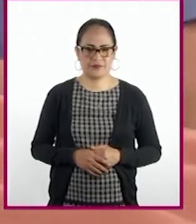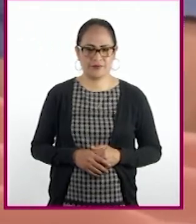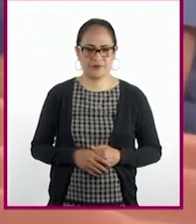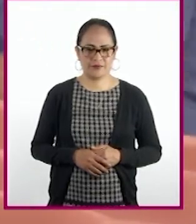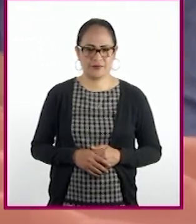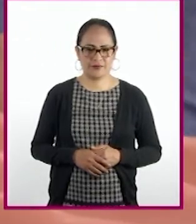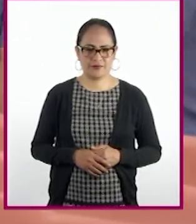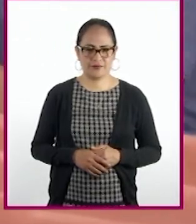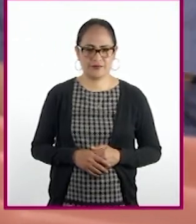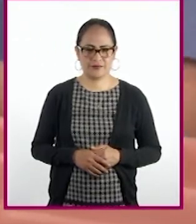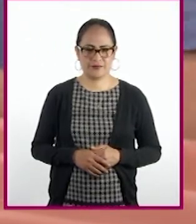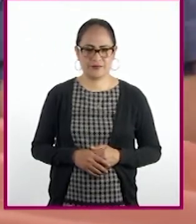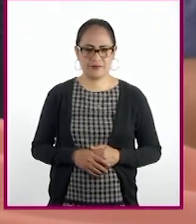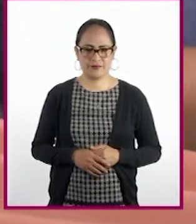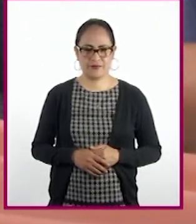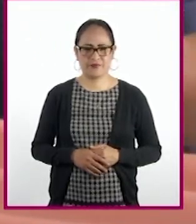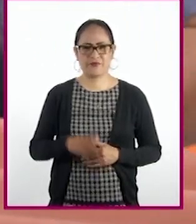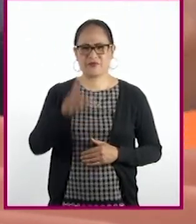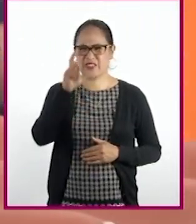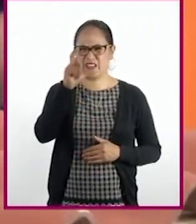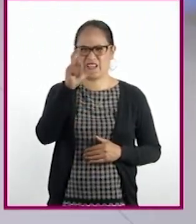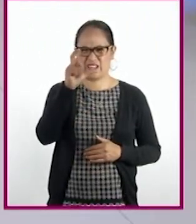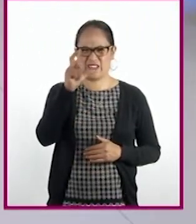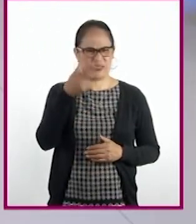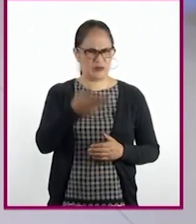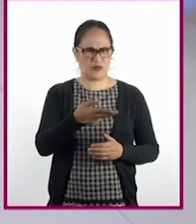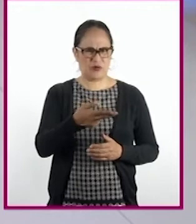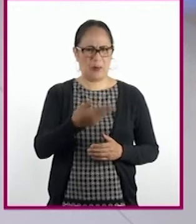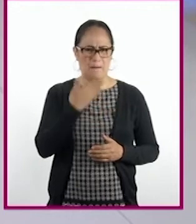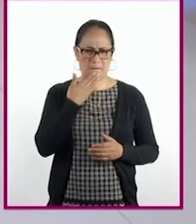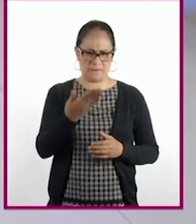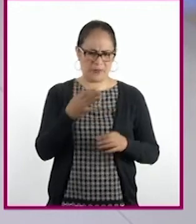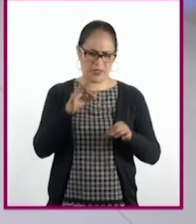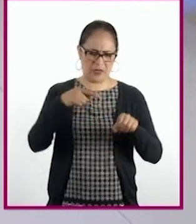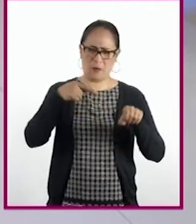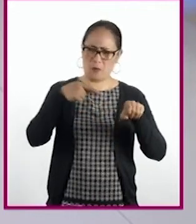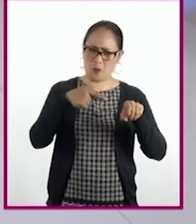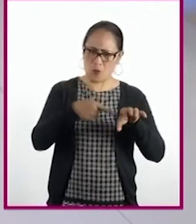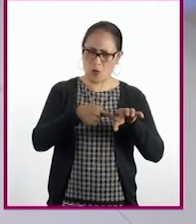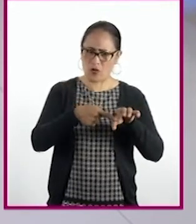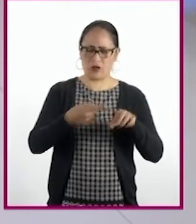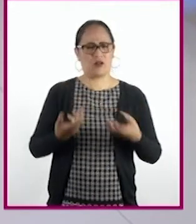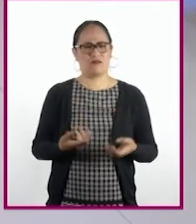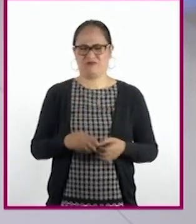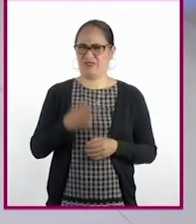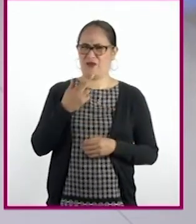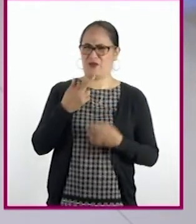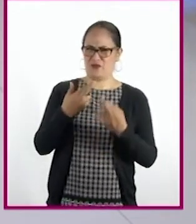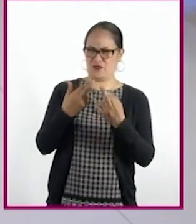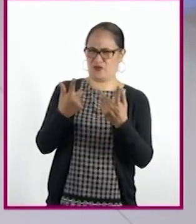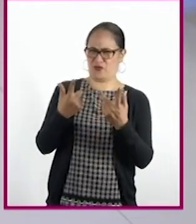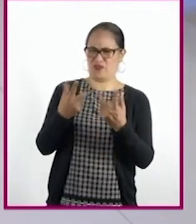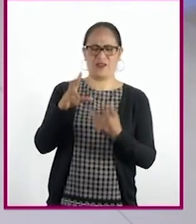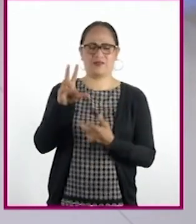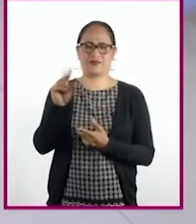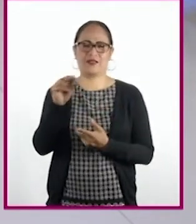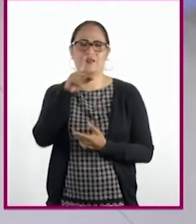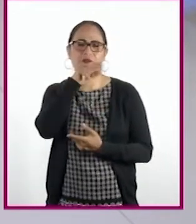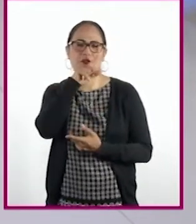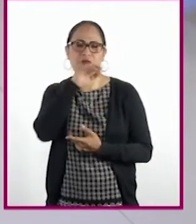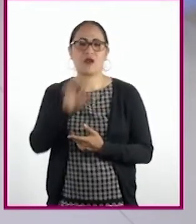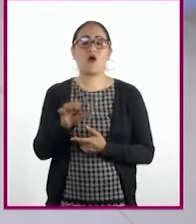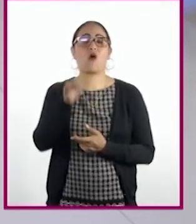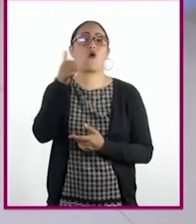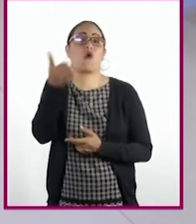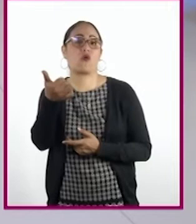Oye, pero creo que esta broca no nos va a servir. ¿Acaso está rota? Bueno, no te preocupes, mira. Aquí tengo